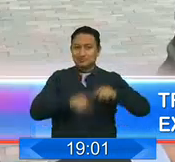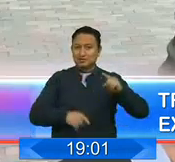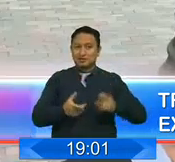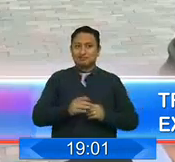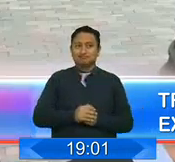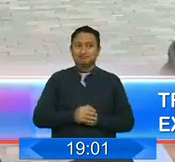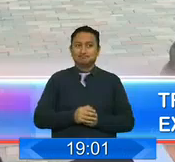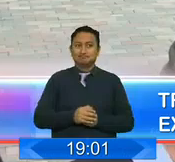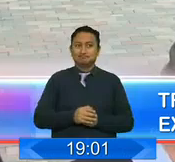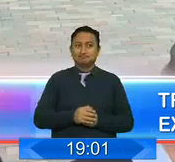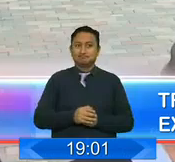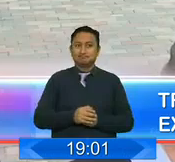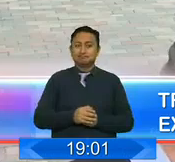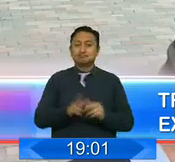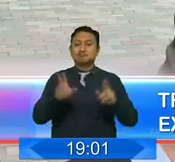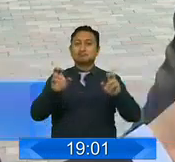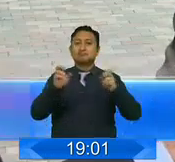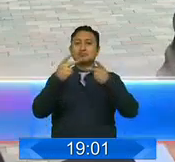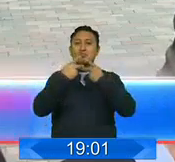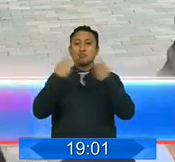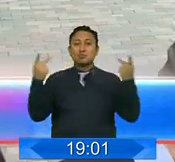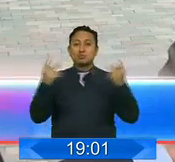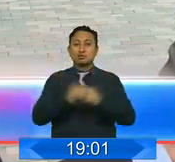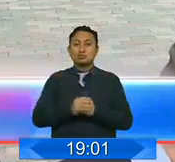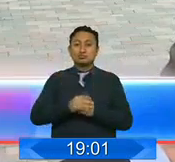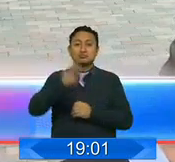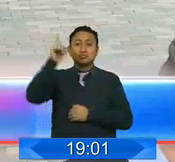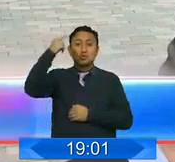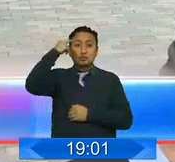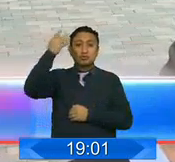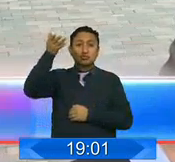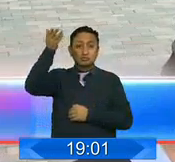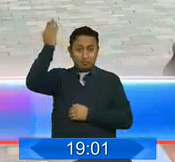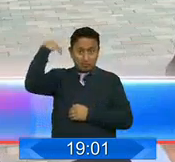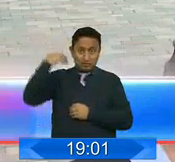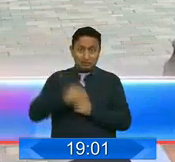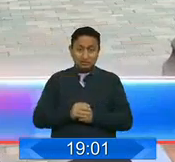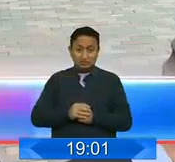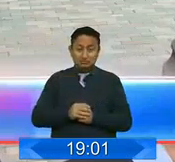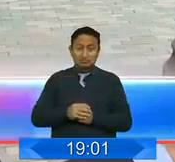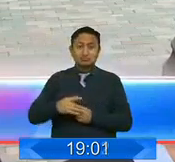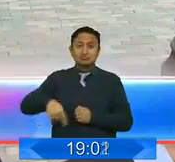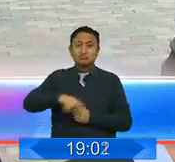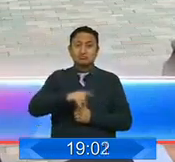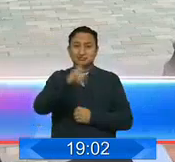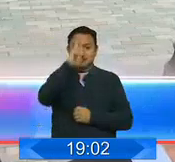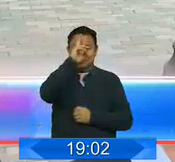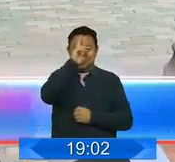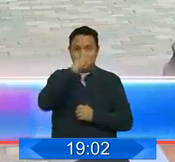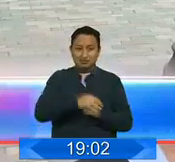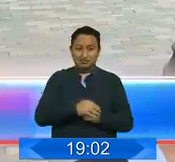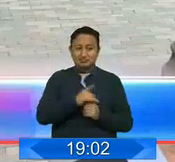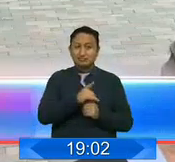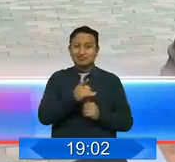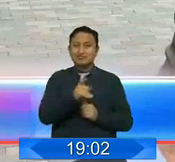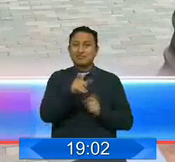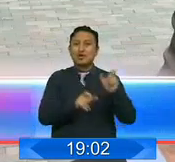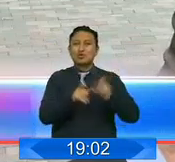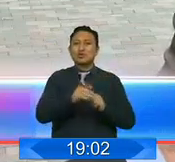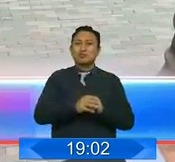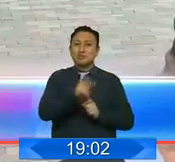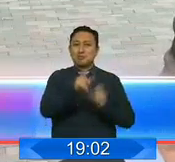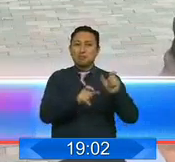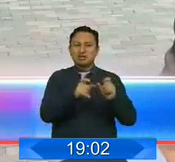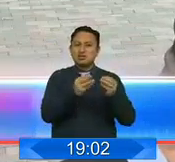En todo el ámbito del sector público, el gobierno anterior se tomó como un botín político, engrosó en algunos casos de